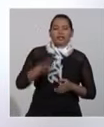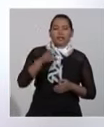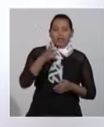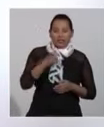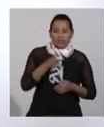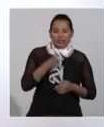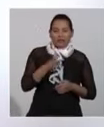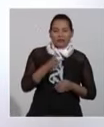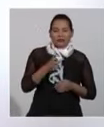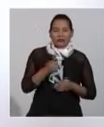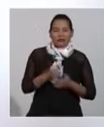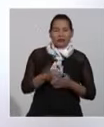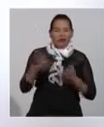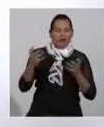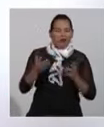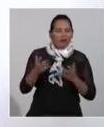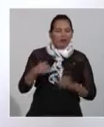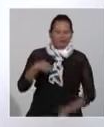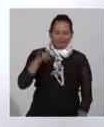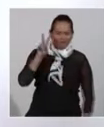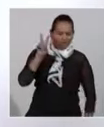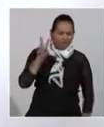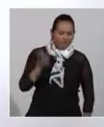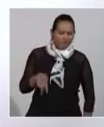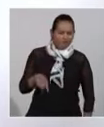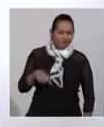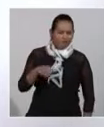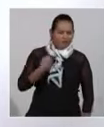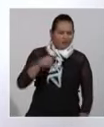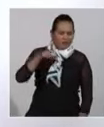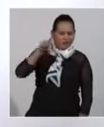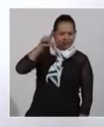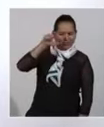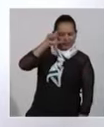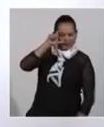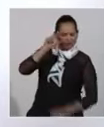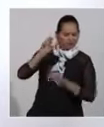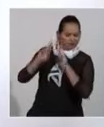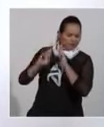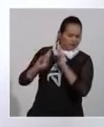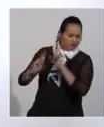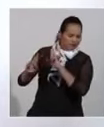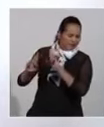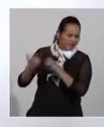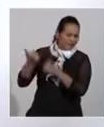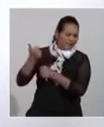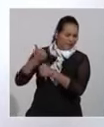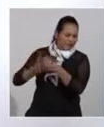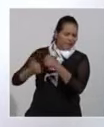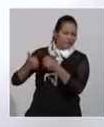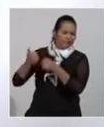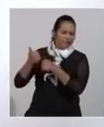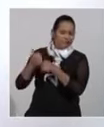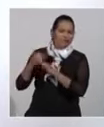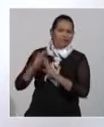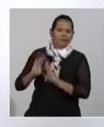haciendo. De verdad, yo a Enrique Doher le tengo respeto de muchos años. Hoy estoy muy